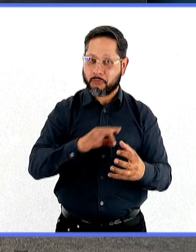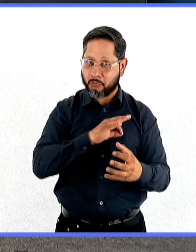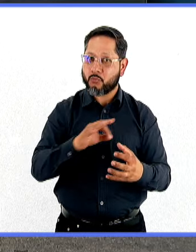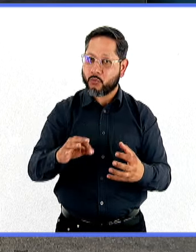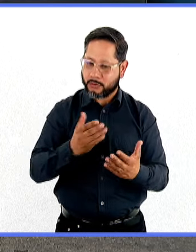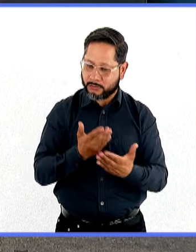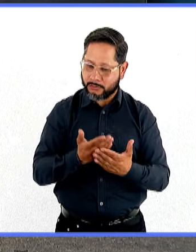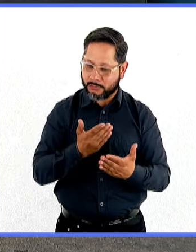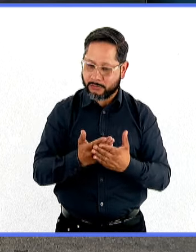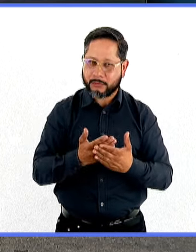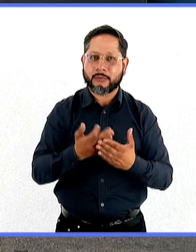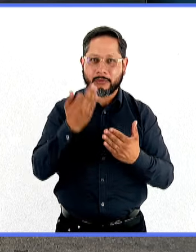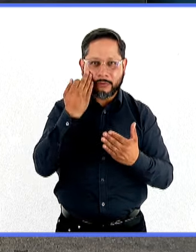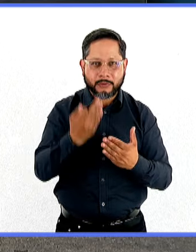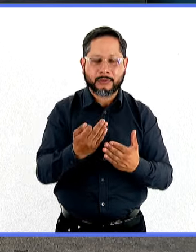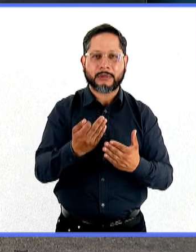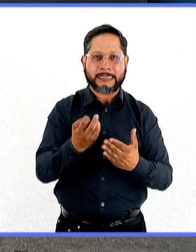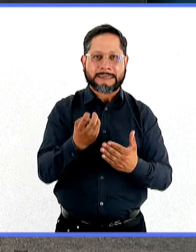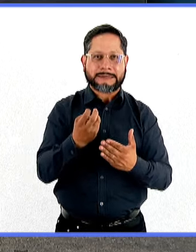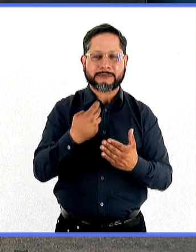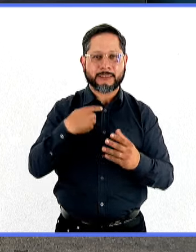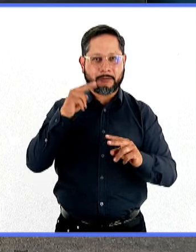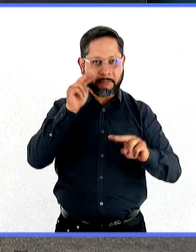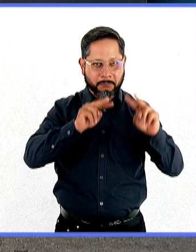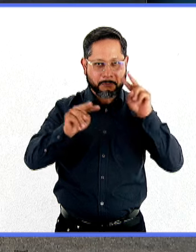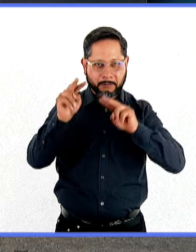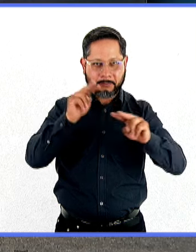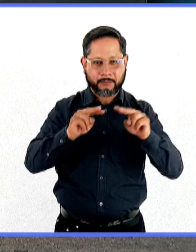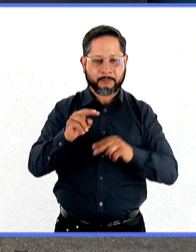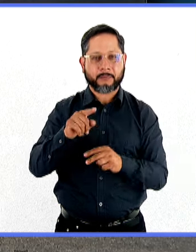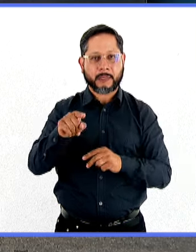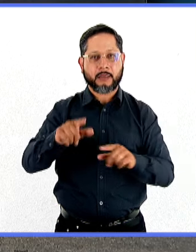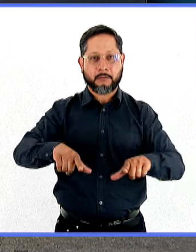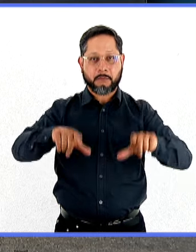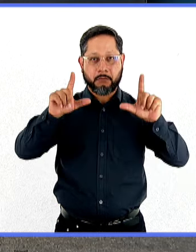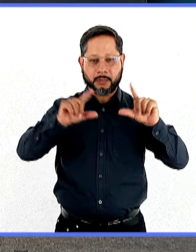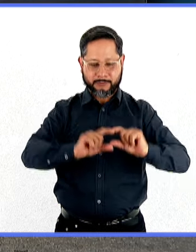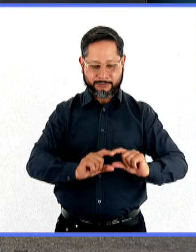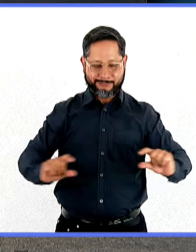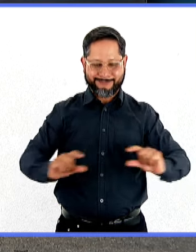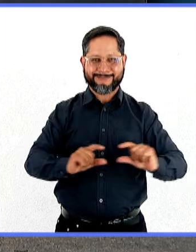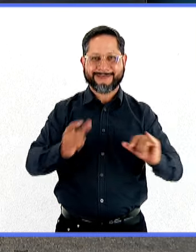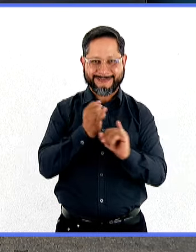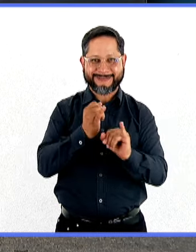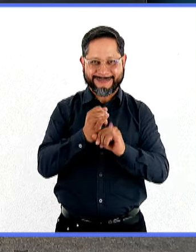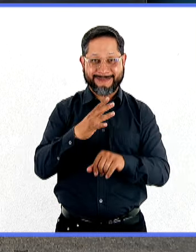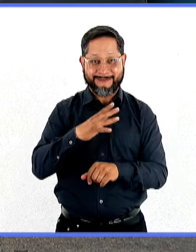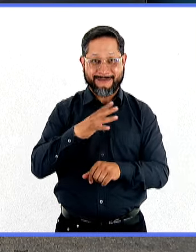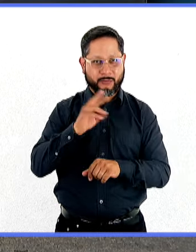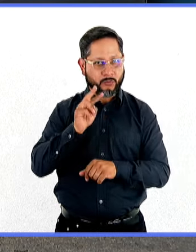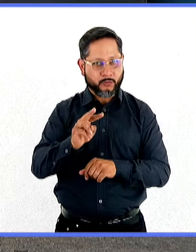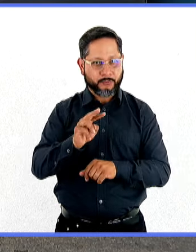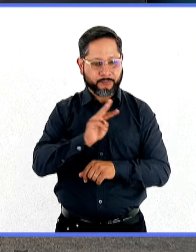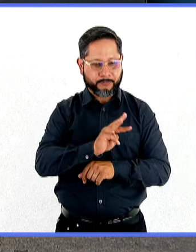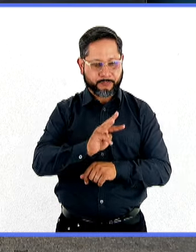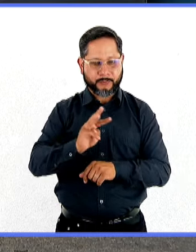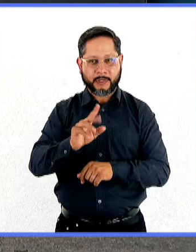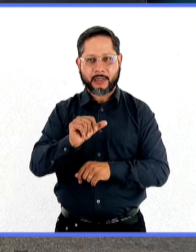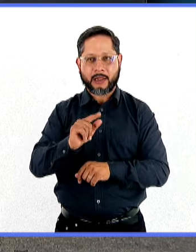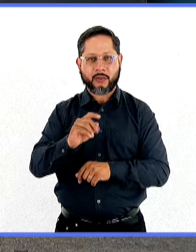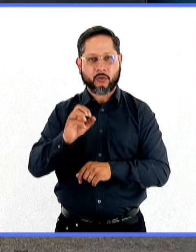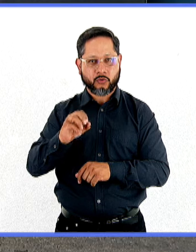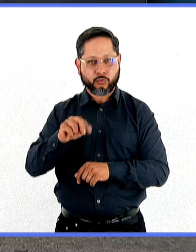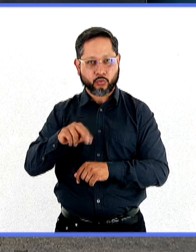una de las cualidades que destaca de este visualizador de lanot que podemos consultar en la página que ha estado apareciendo en nuestra pantalla www.lan